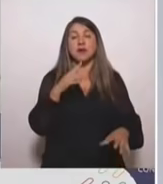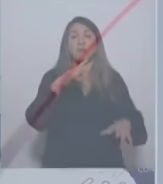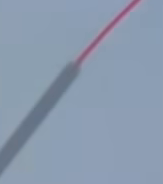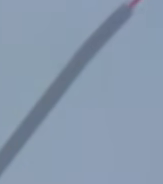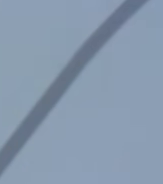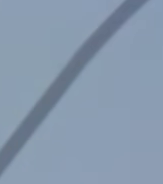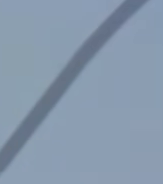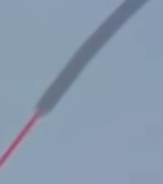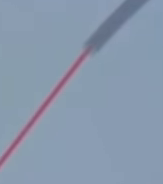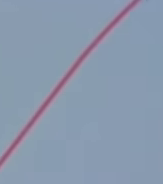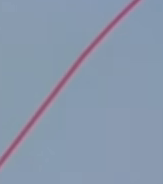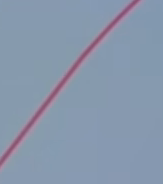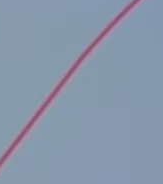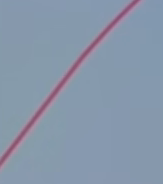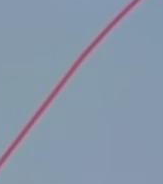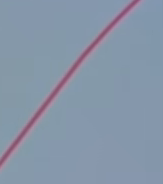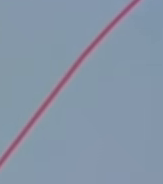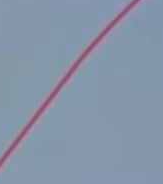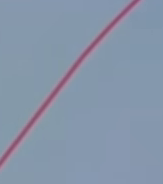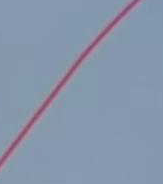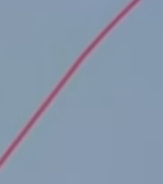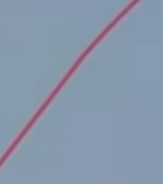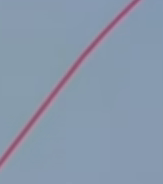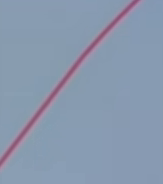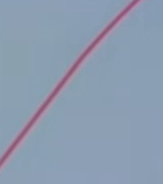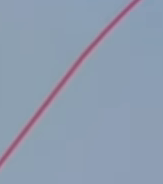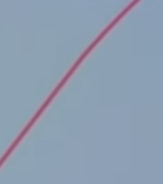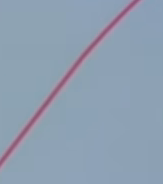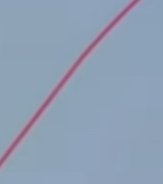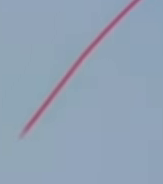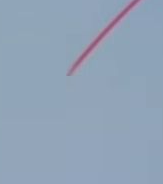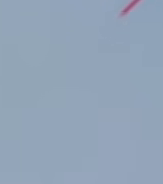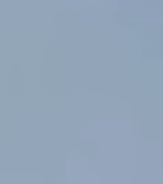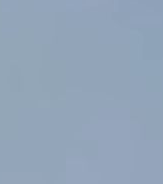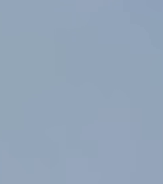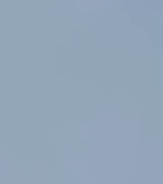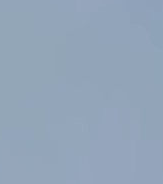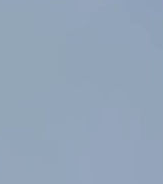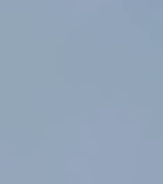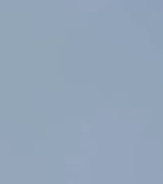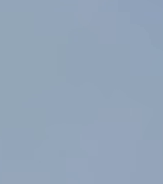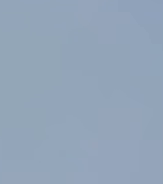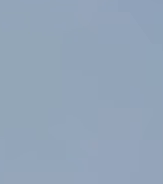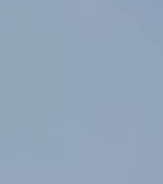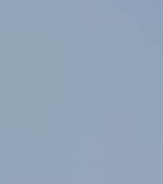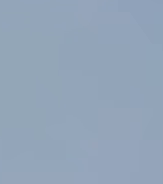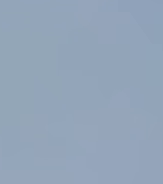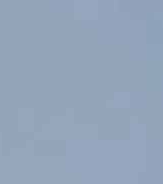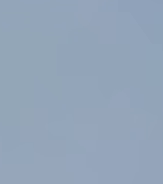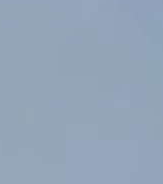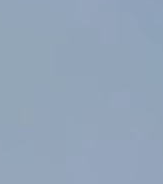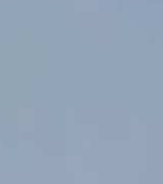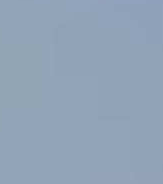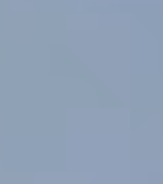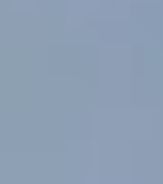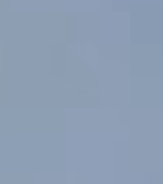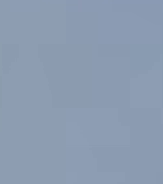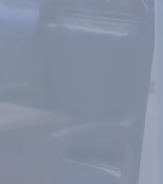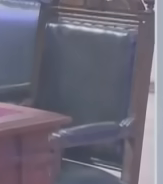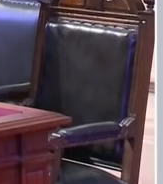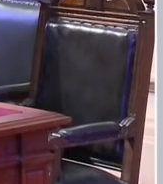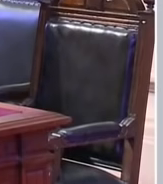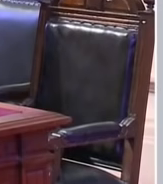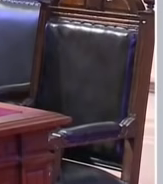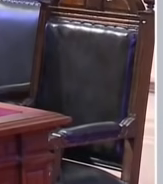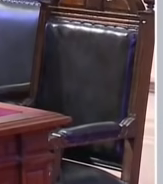Vamos a conversar sobre lo que está ocurriendo en esta segunda sesión de la Convención Constitucional con Marisol Peña, expresidenta del Tribunal Constitucional,